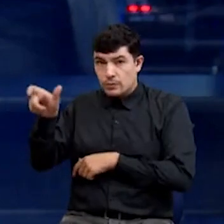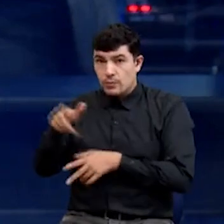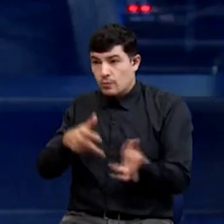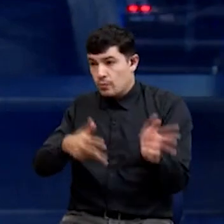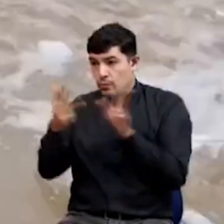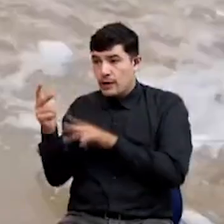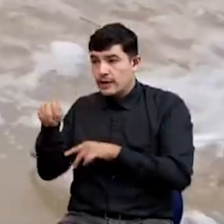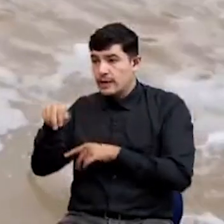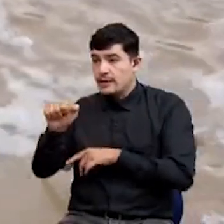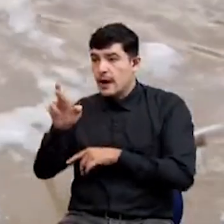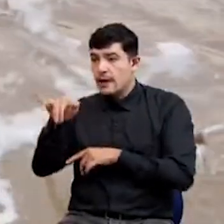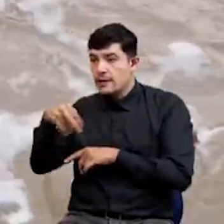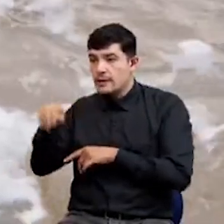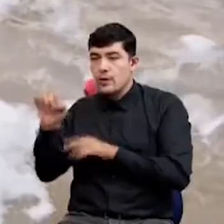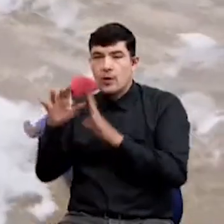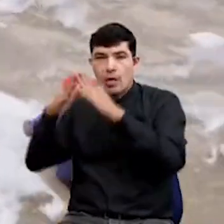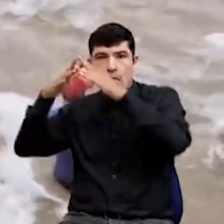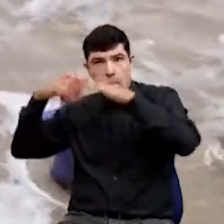inmediatas